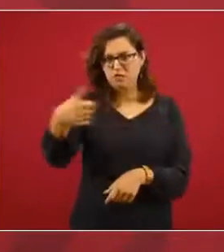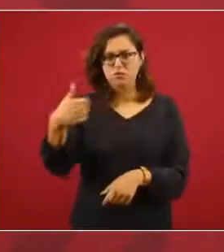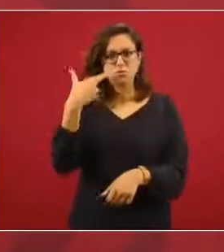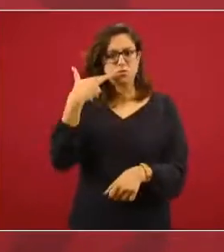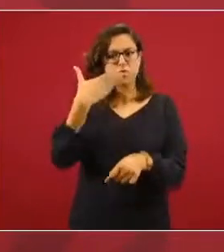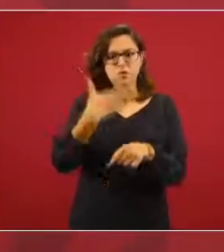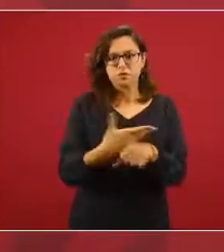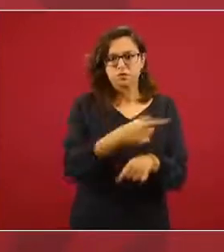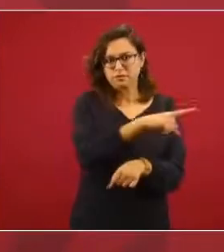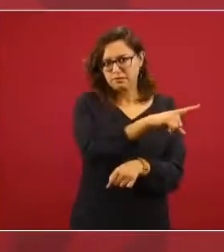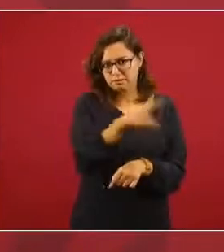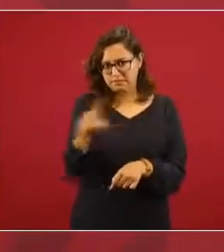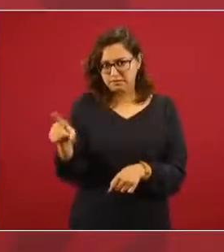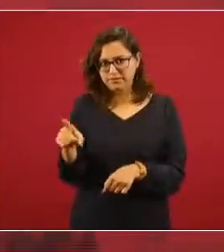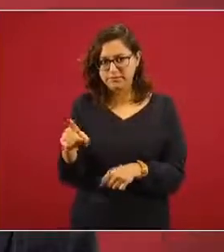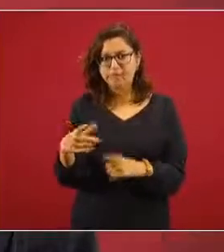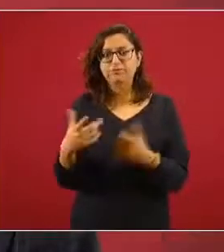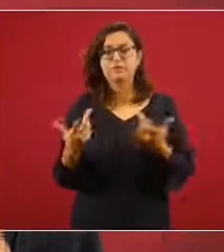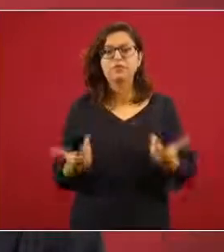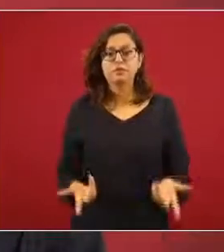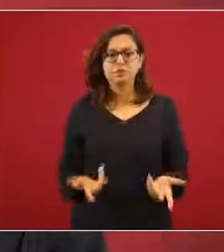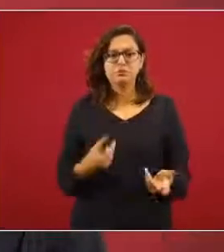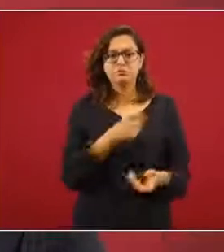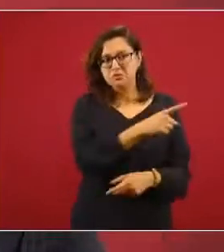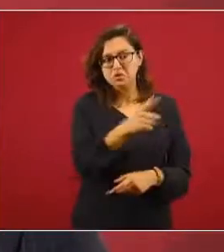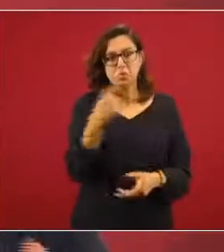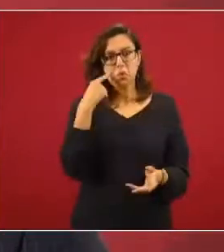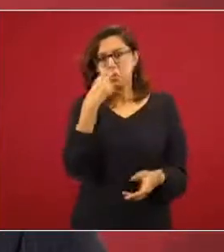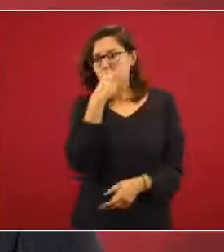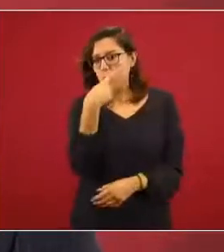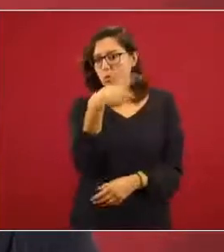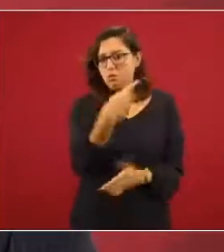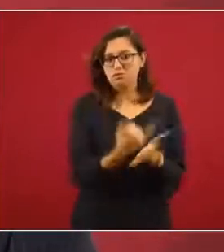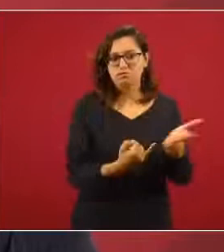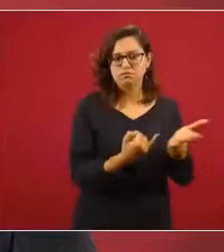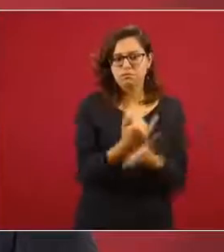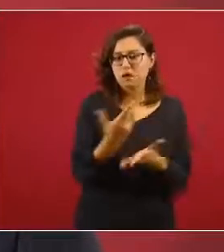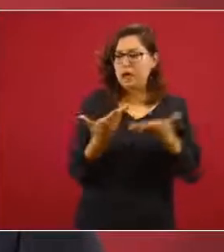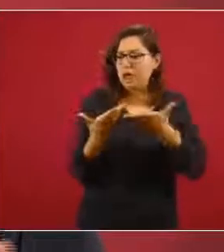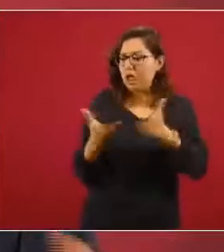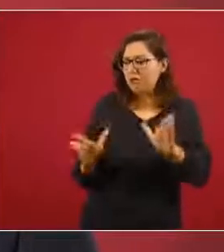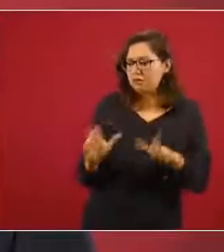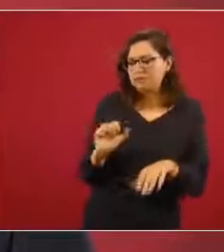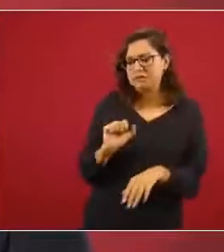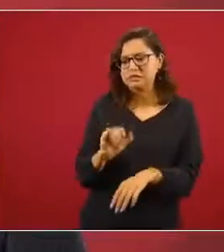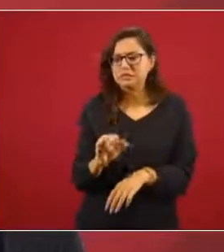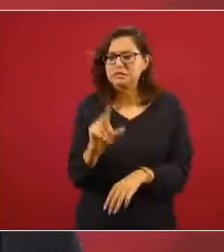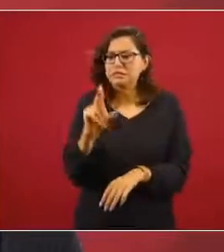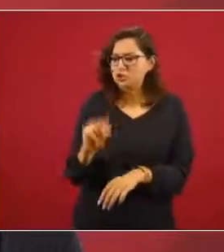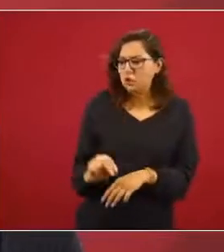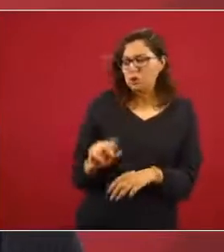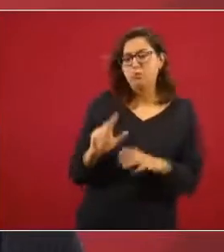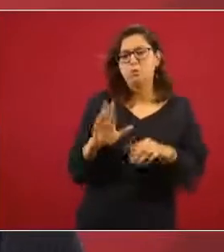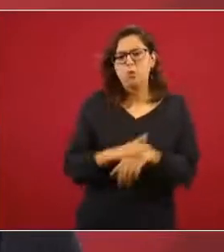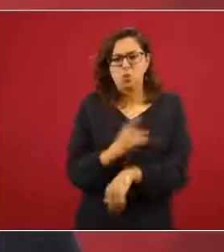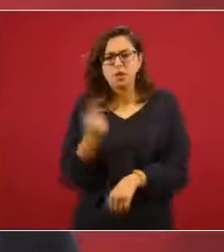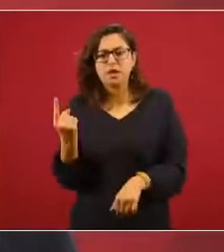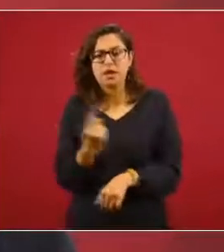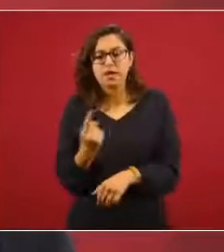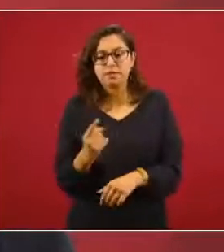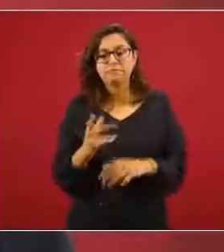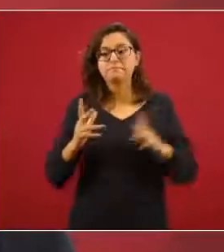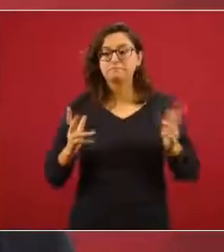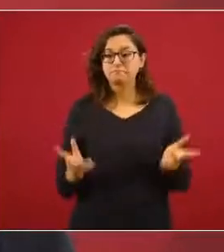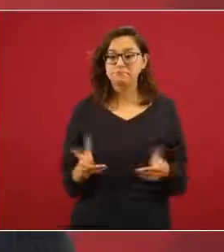las decisiones de qué se abre, cuándo se abre y por qué se abre, siguiendo un lineamiento general que es